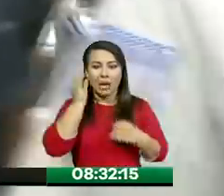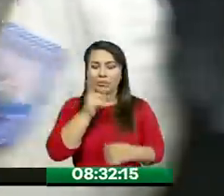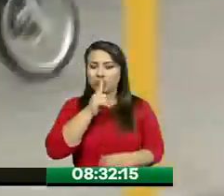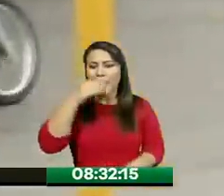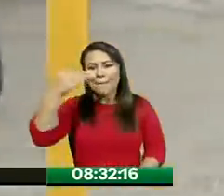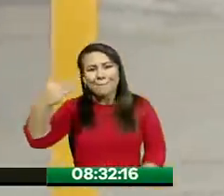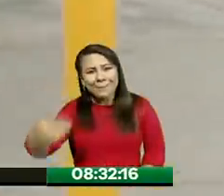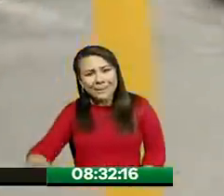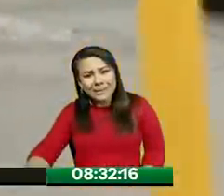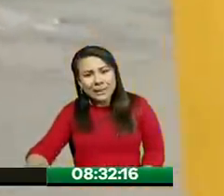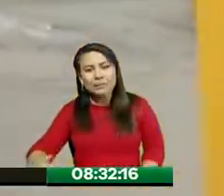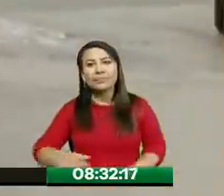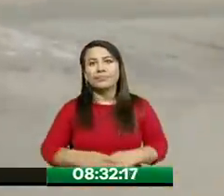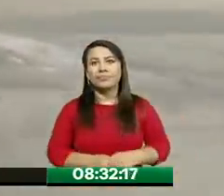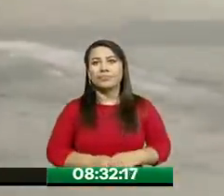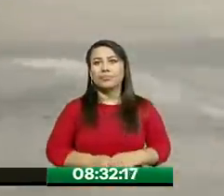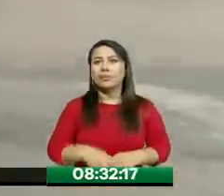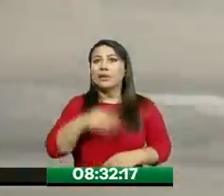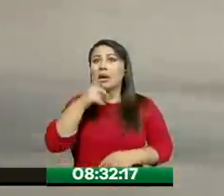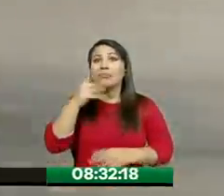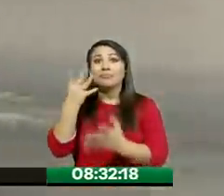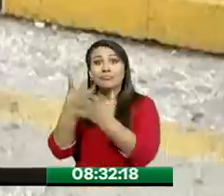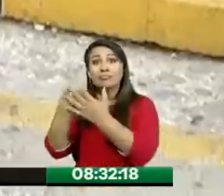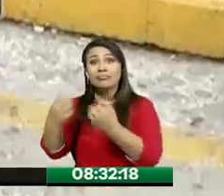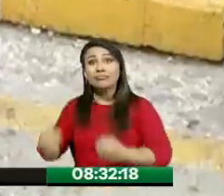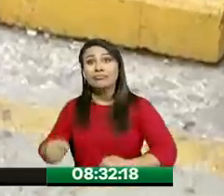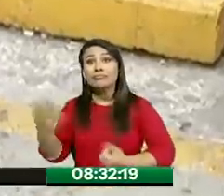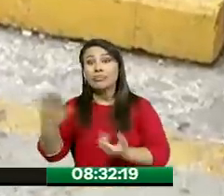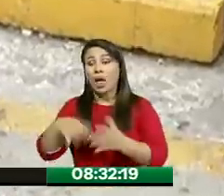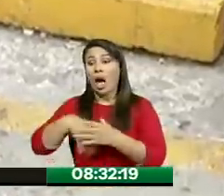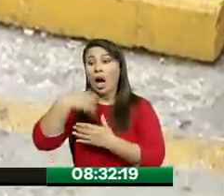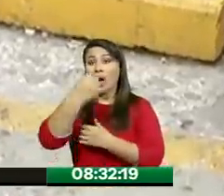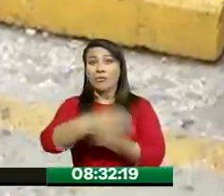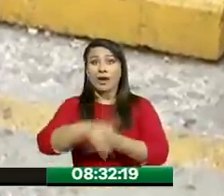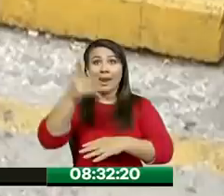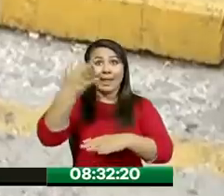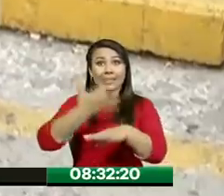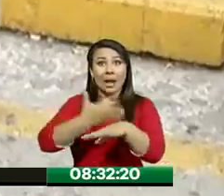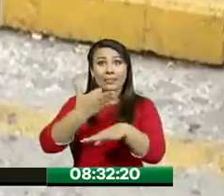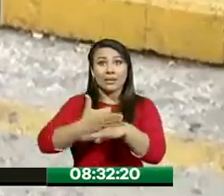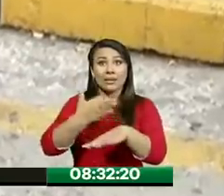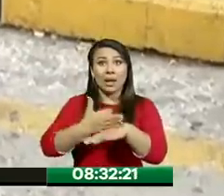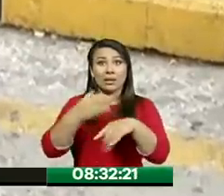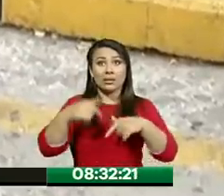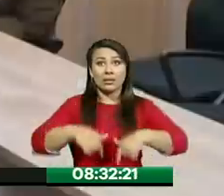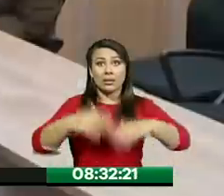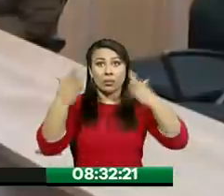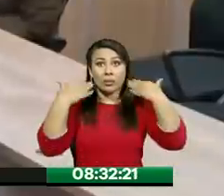Guayaquil en un censo de expresos escolares. Adelante, ¿dónde estás? ¿En qué avenida exactamente? Buenos días.